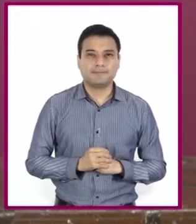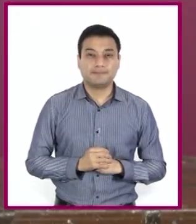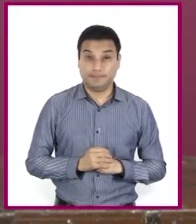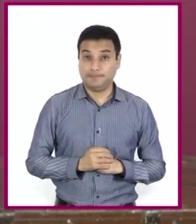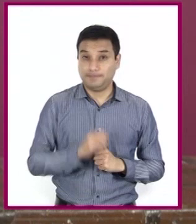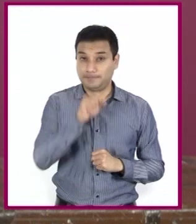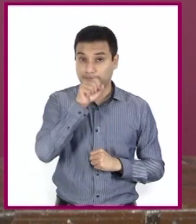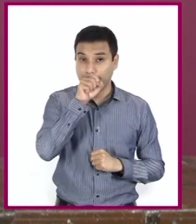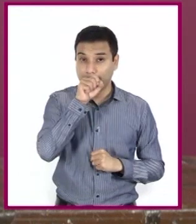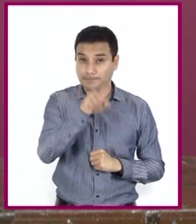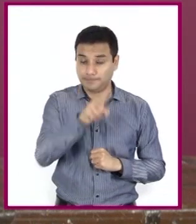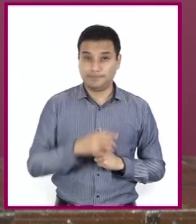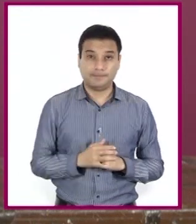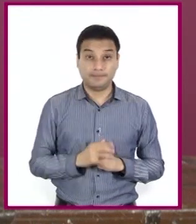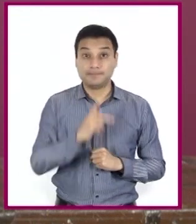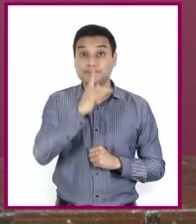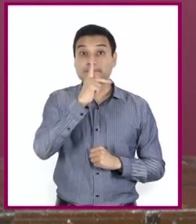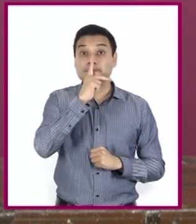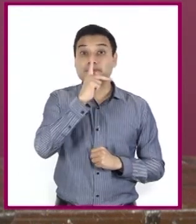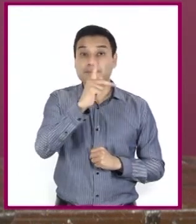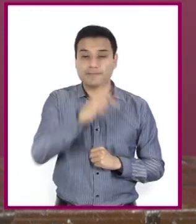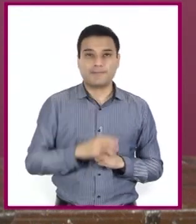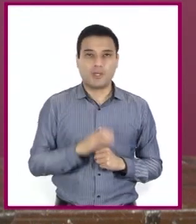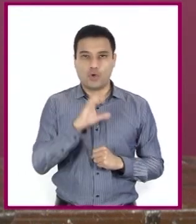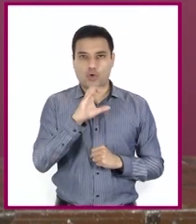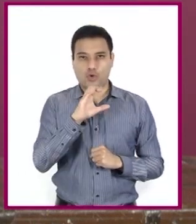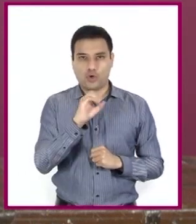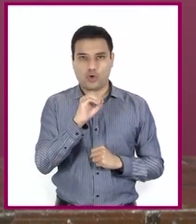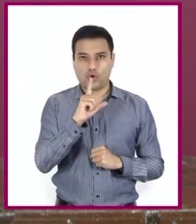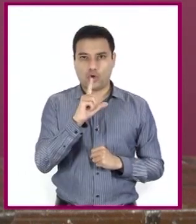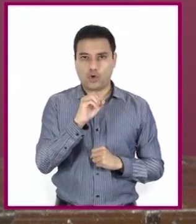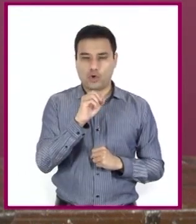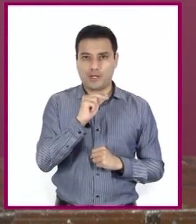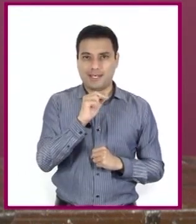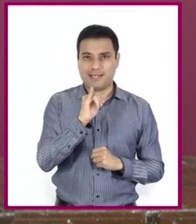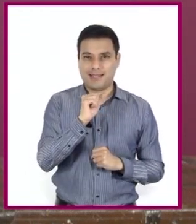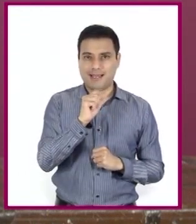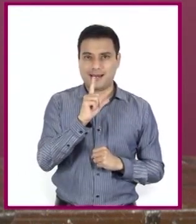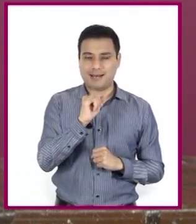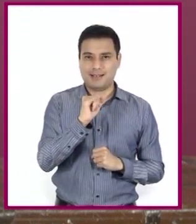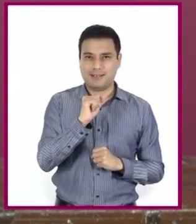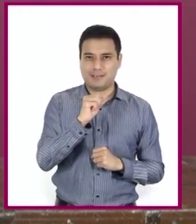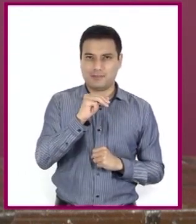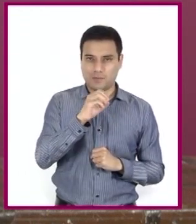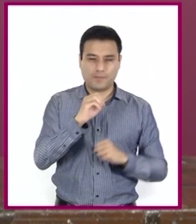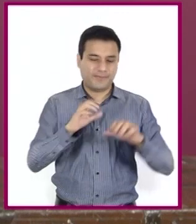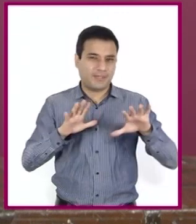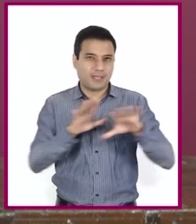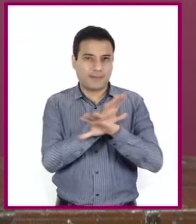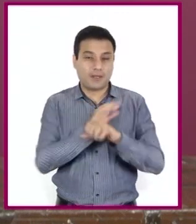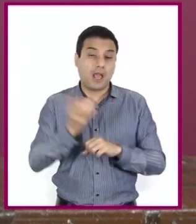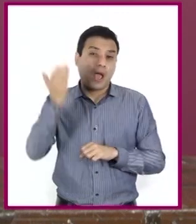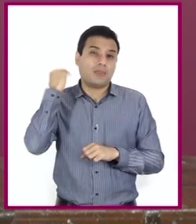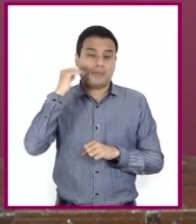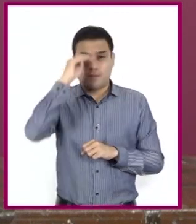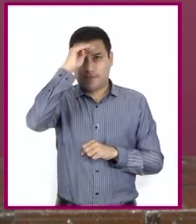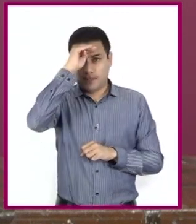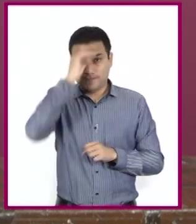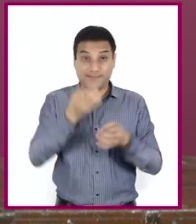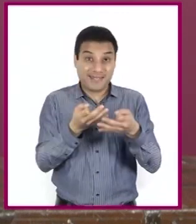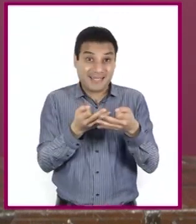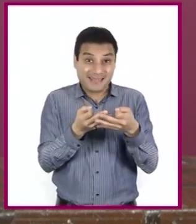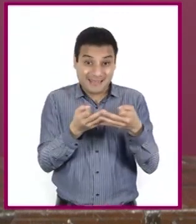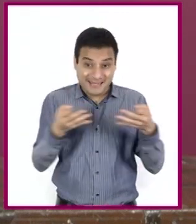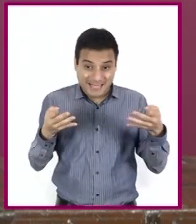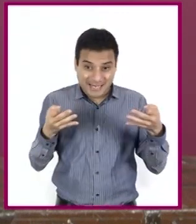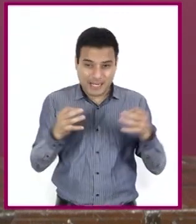Además, evolucionó el término colonialismo, entendido en un principio como el proceso de expansión territorial vivido